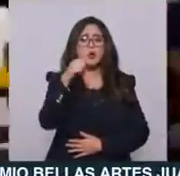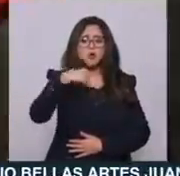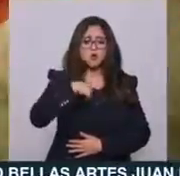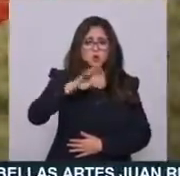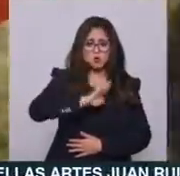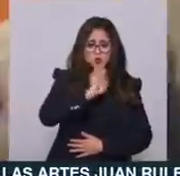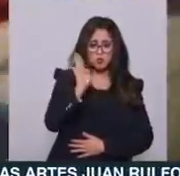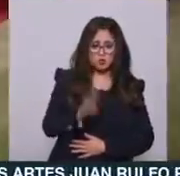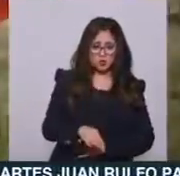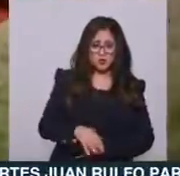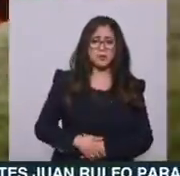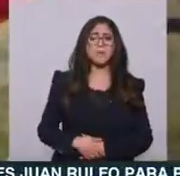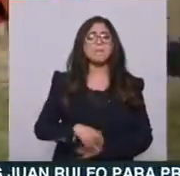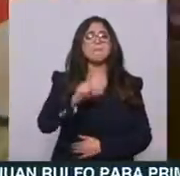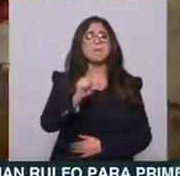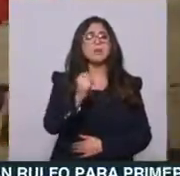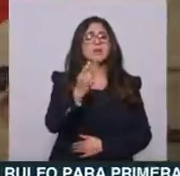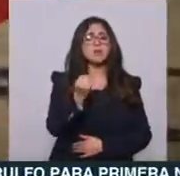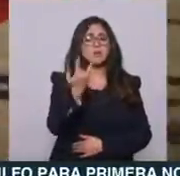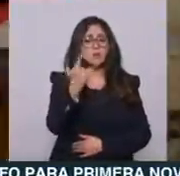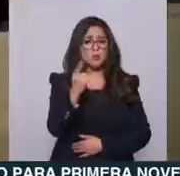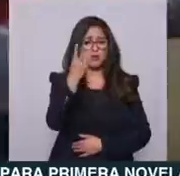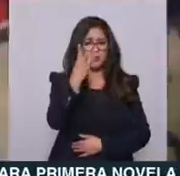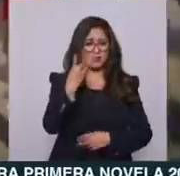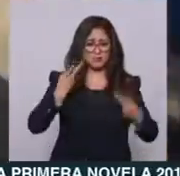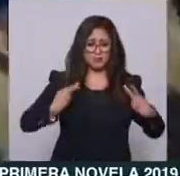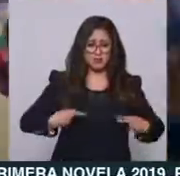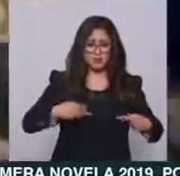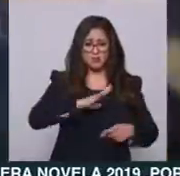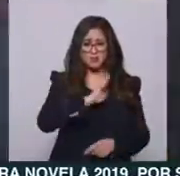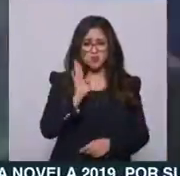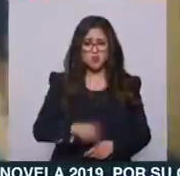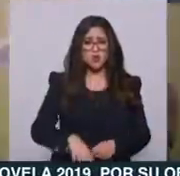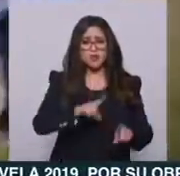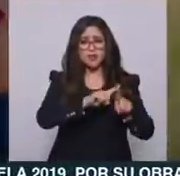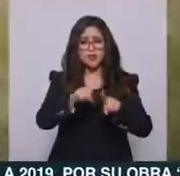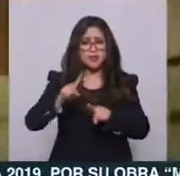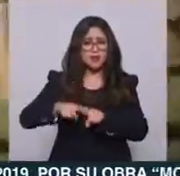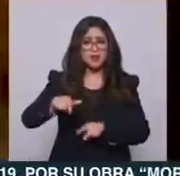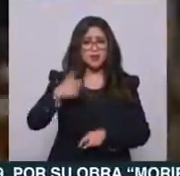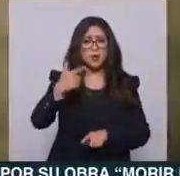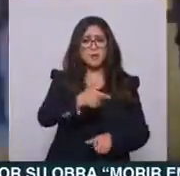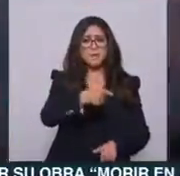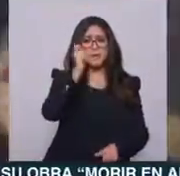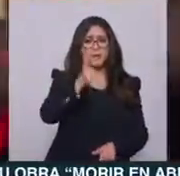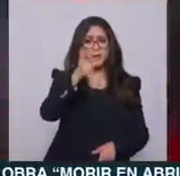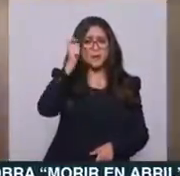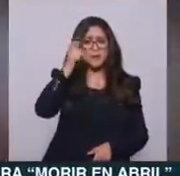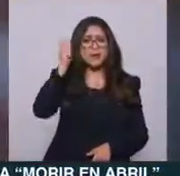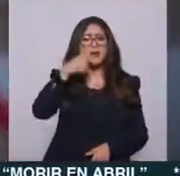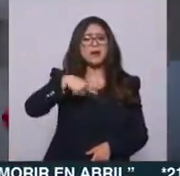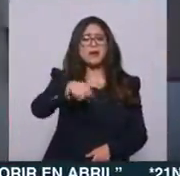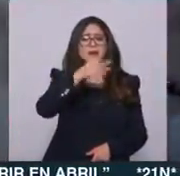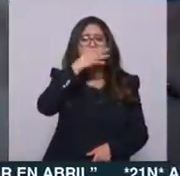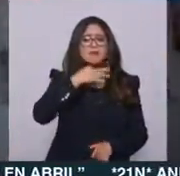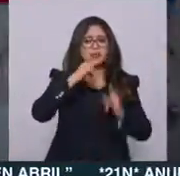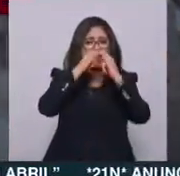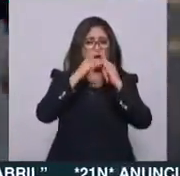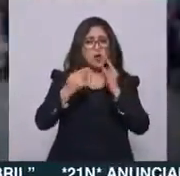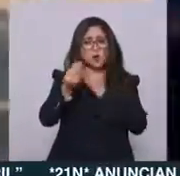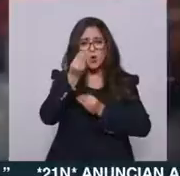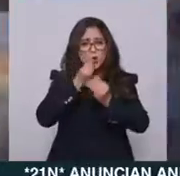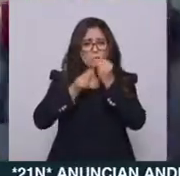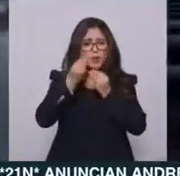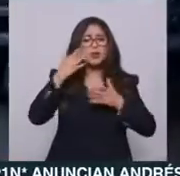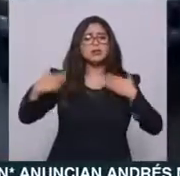El 29 de julio, 3 personas murieron y una docena fueron heridas en un tiroteo ocurrido en un festival gastronómico que